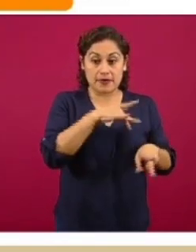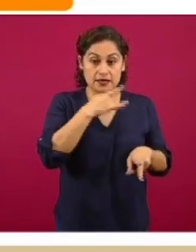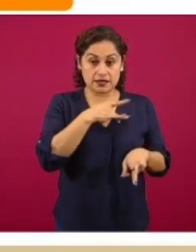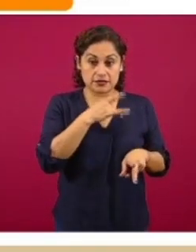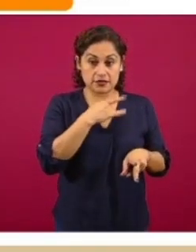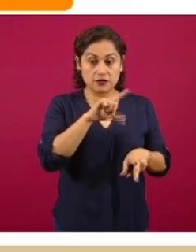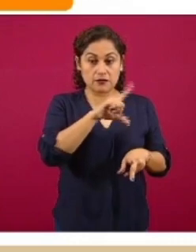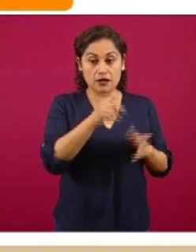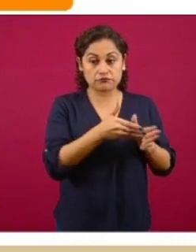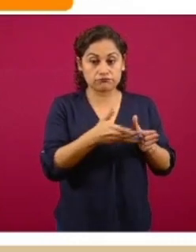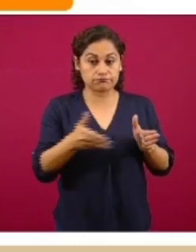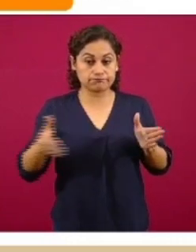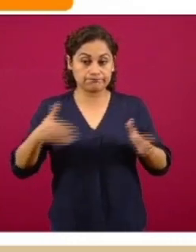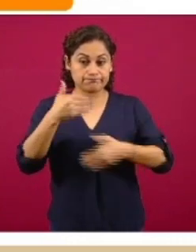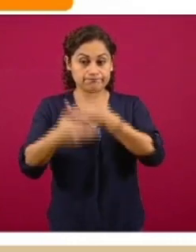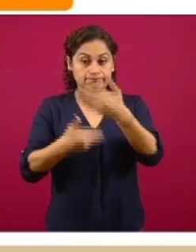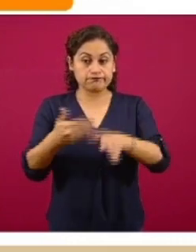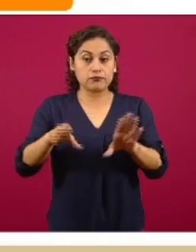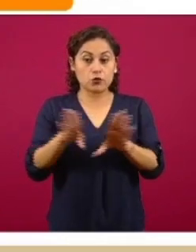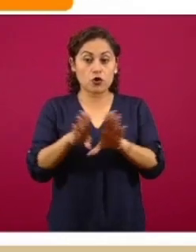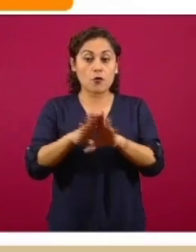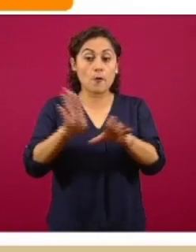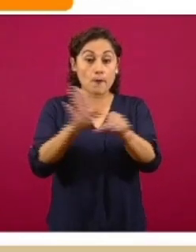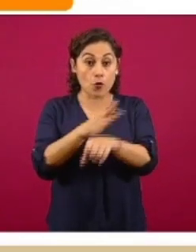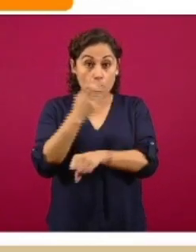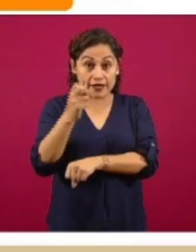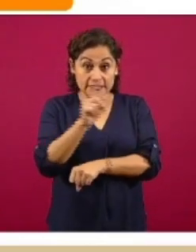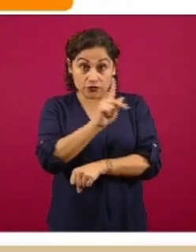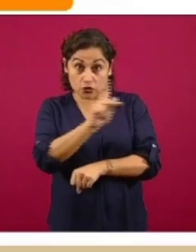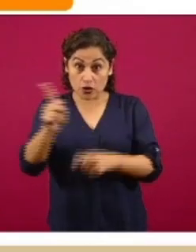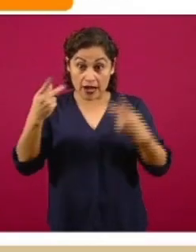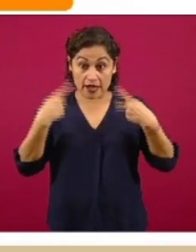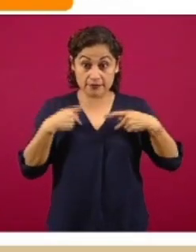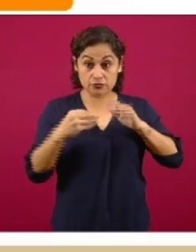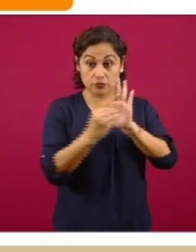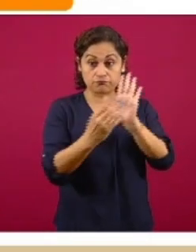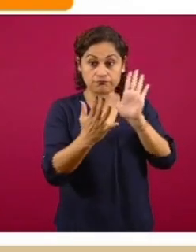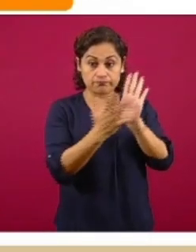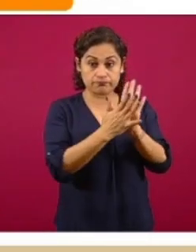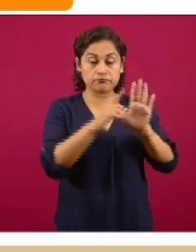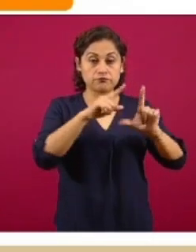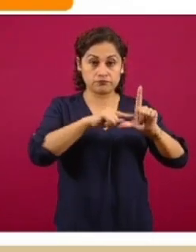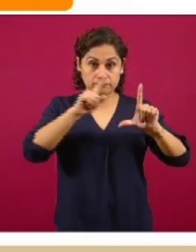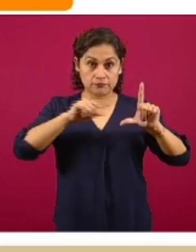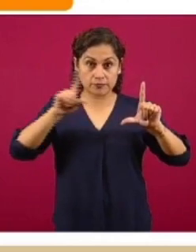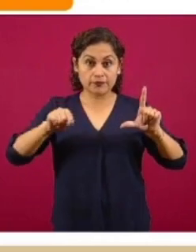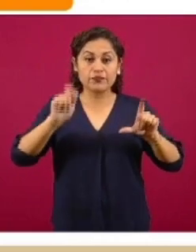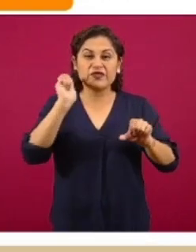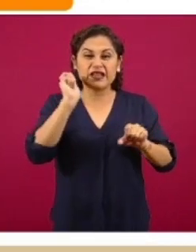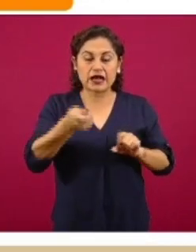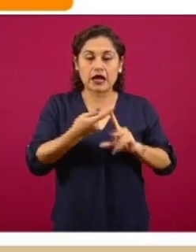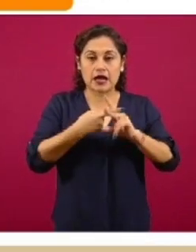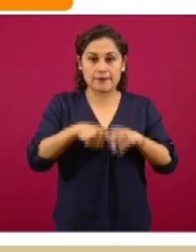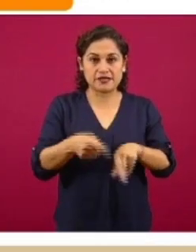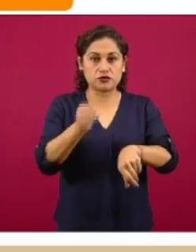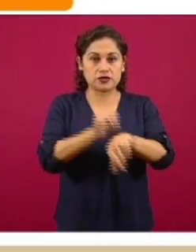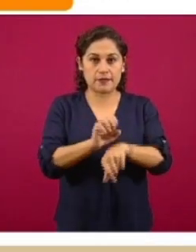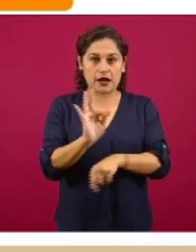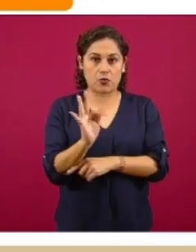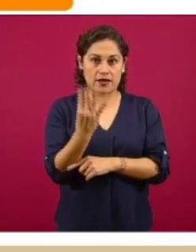por lo tanto, todos los individuos que están en esta barra de 49 iniciaron síntomas en la semana